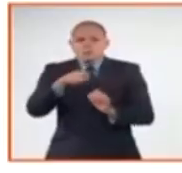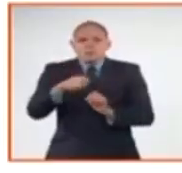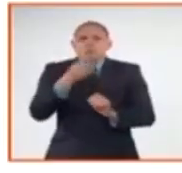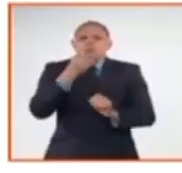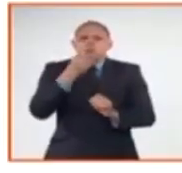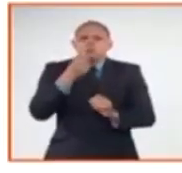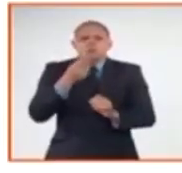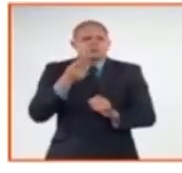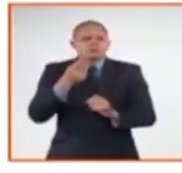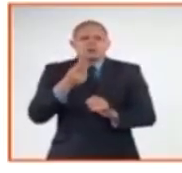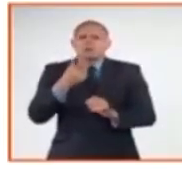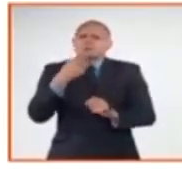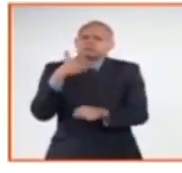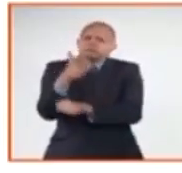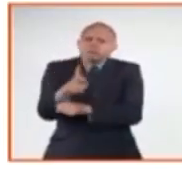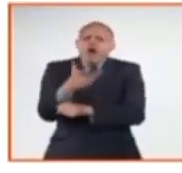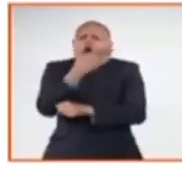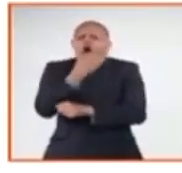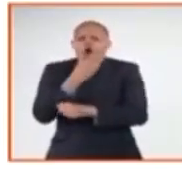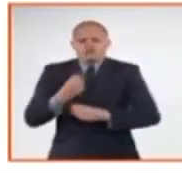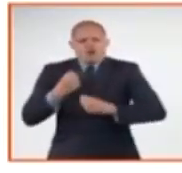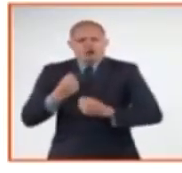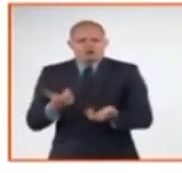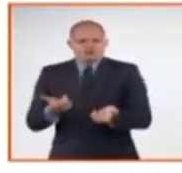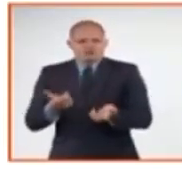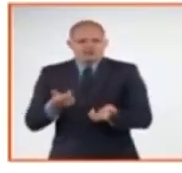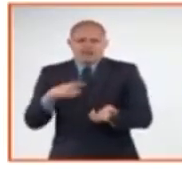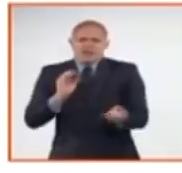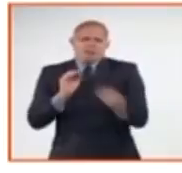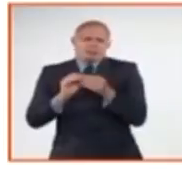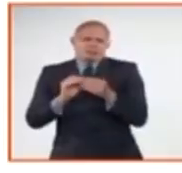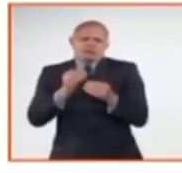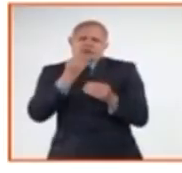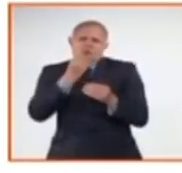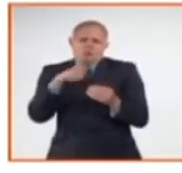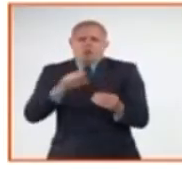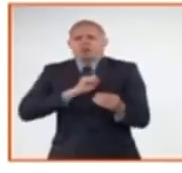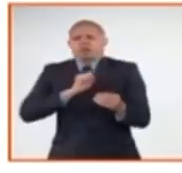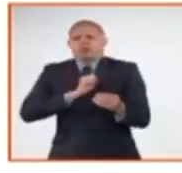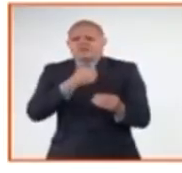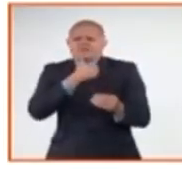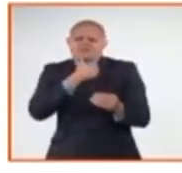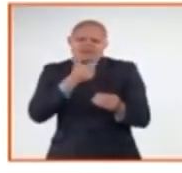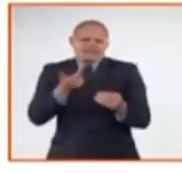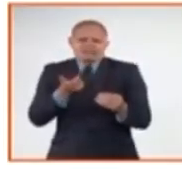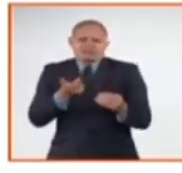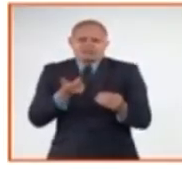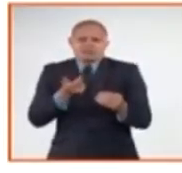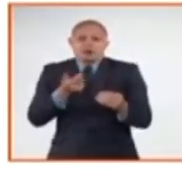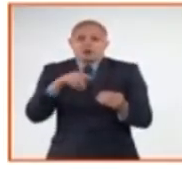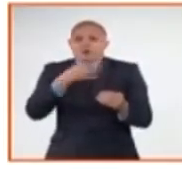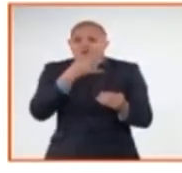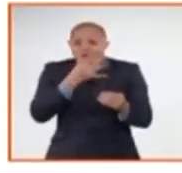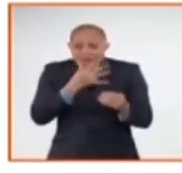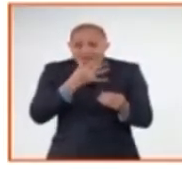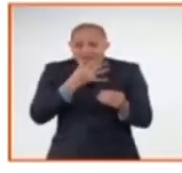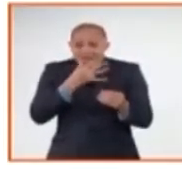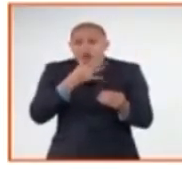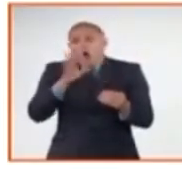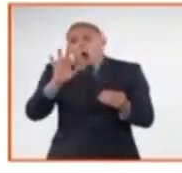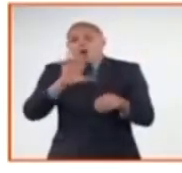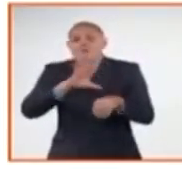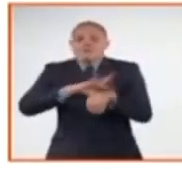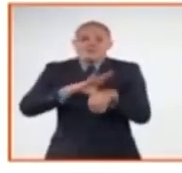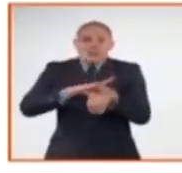la mortalidad puede ser más alta y se empiezan a vacunar aunque sean los individuos que probablemente tengan una respuesta inmune menos potente pero